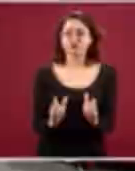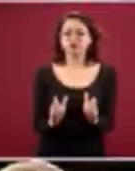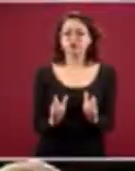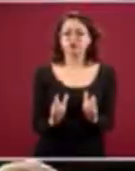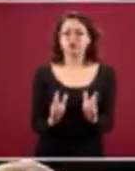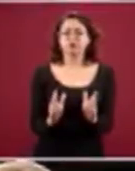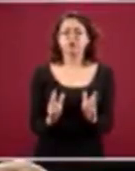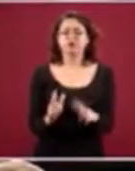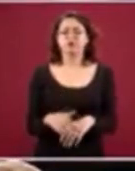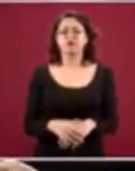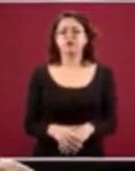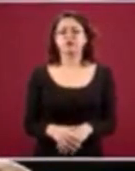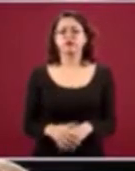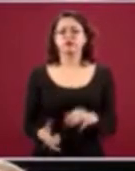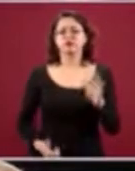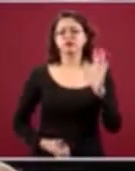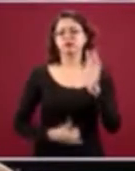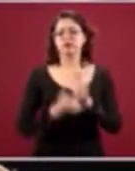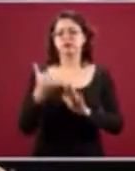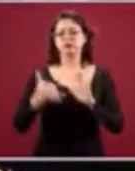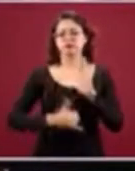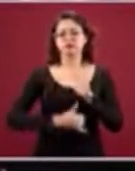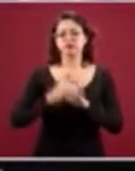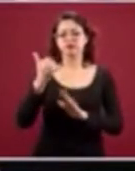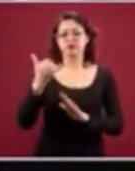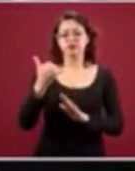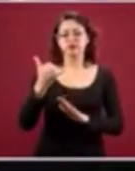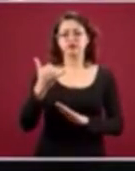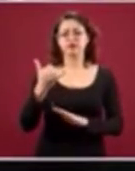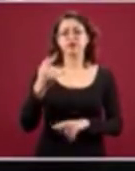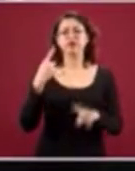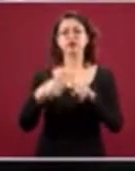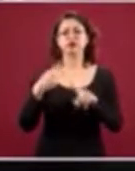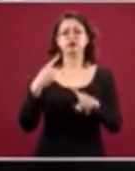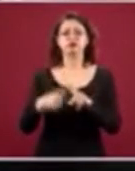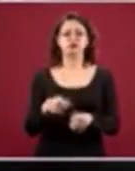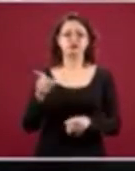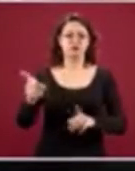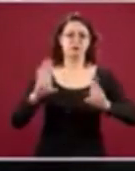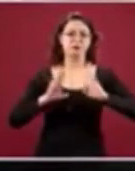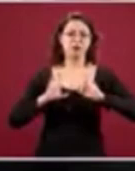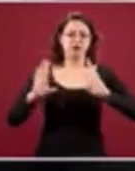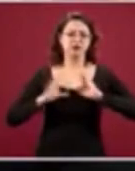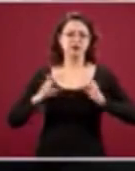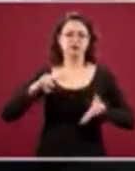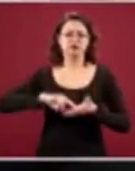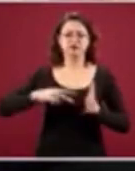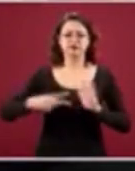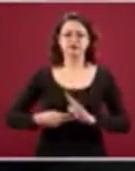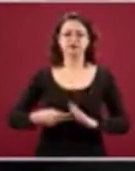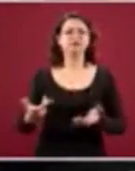las van a construir los ingenieros militares.